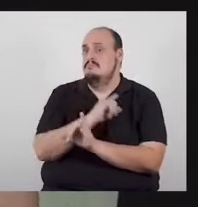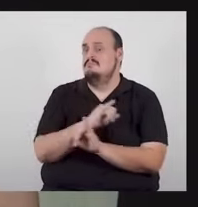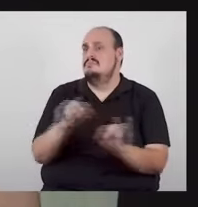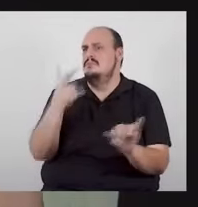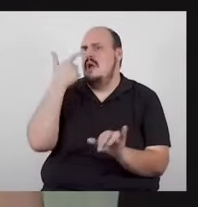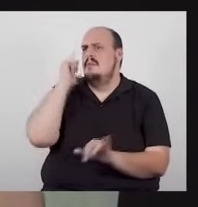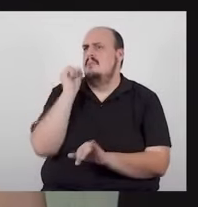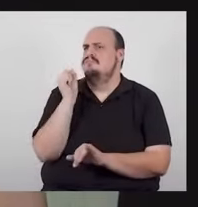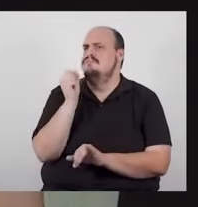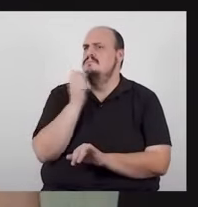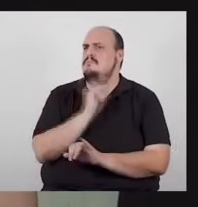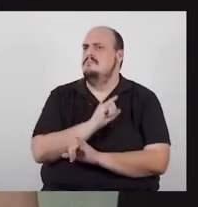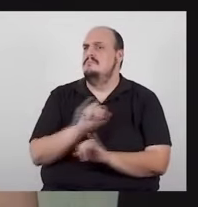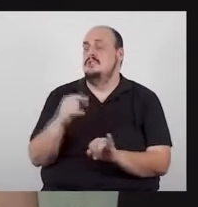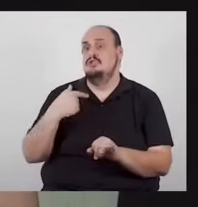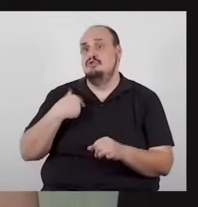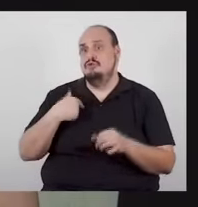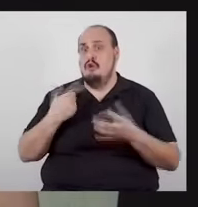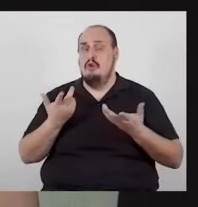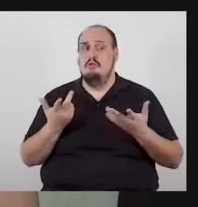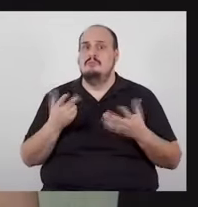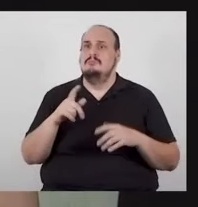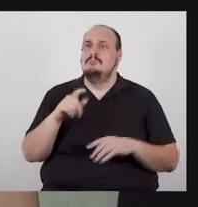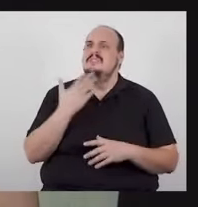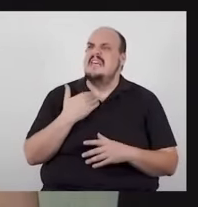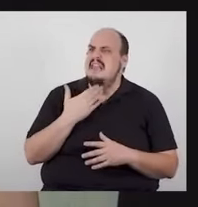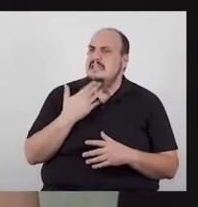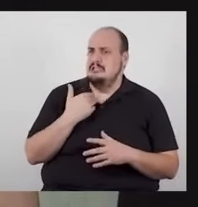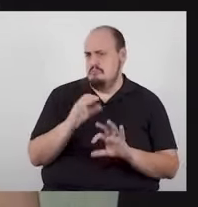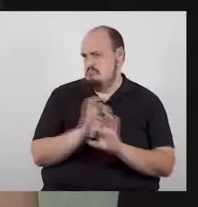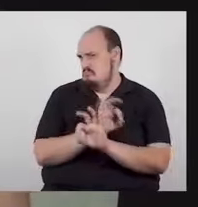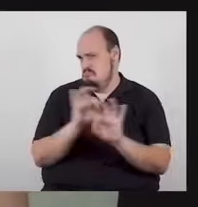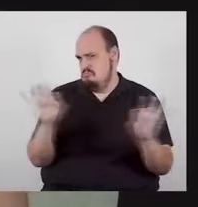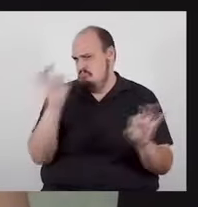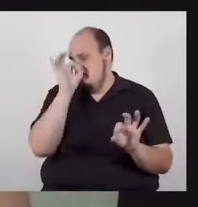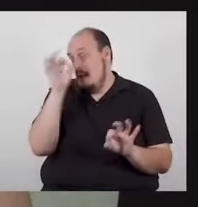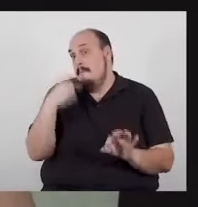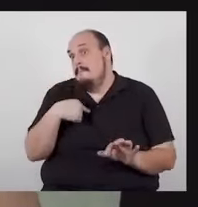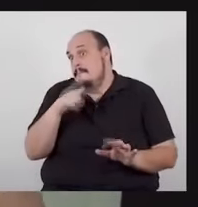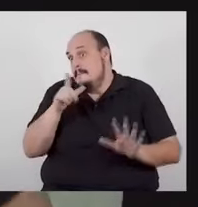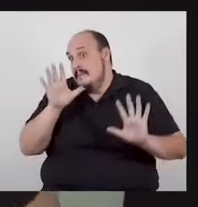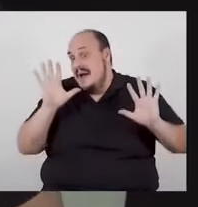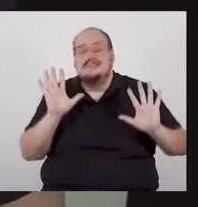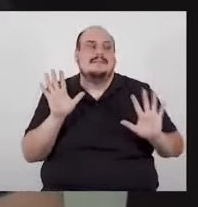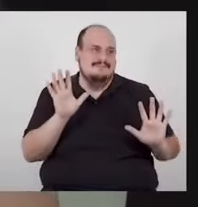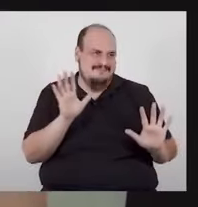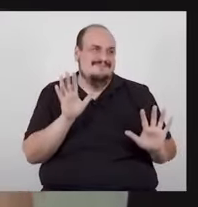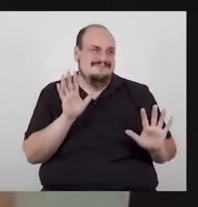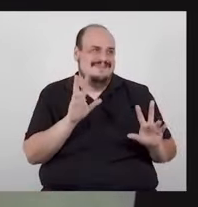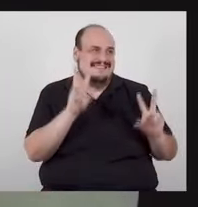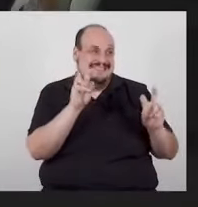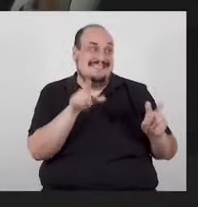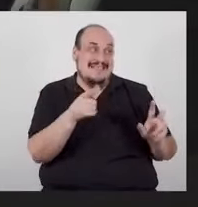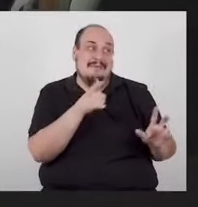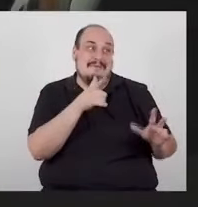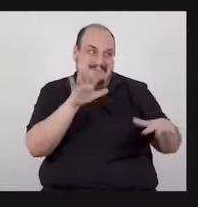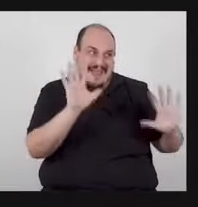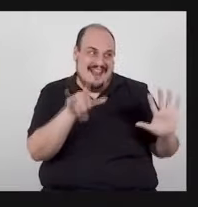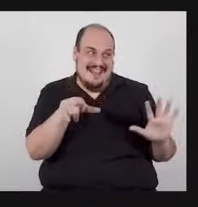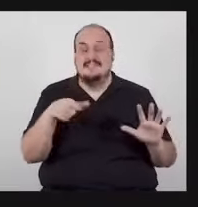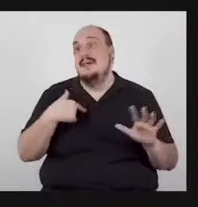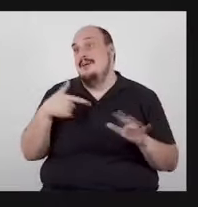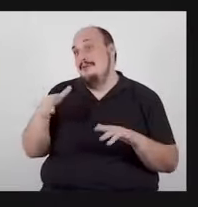Realmente no pasé por problemas de adicción de ningún tipo, creo. Bueno, sí, siempre es un tema. Siempre hay algo que decís,